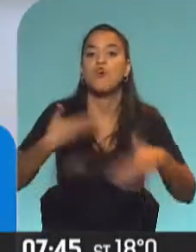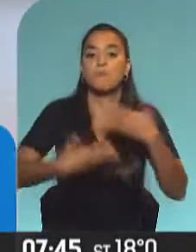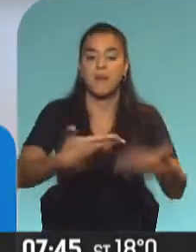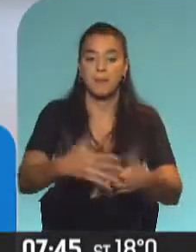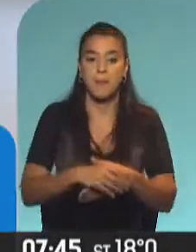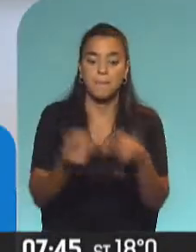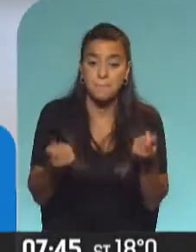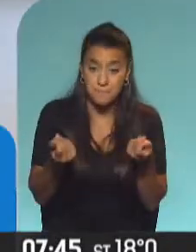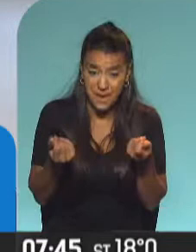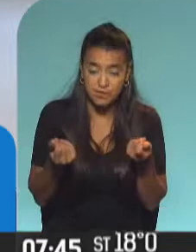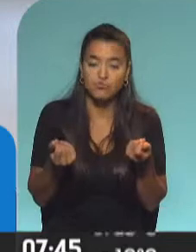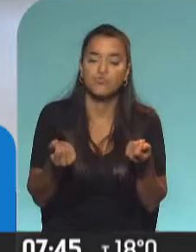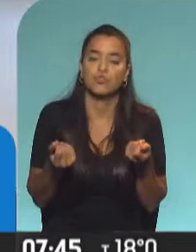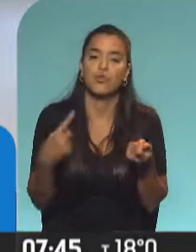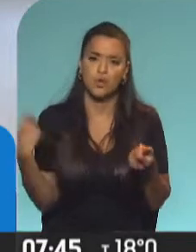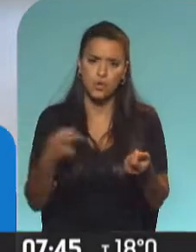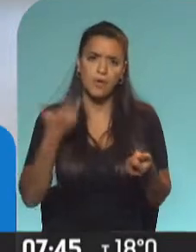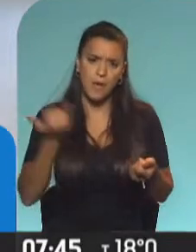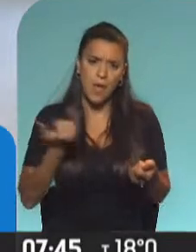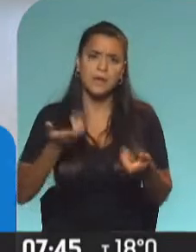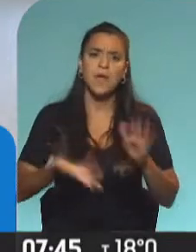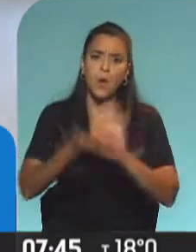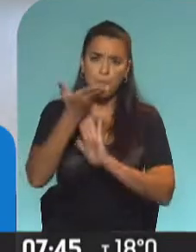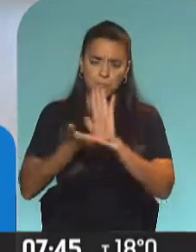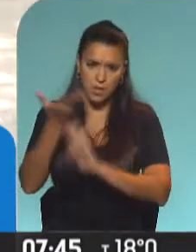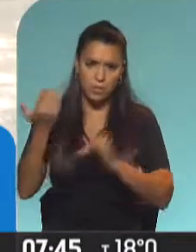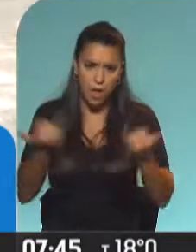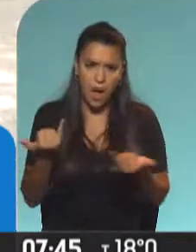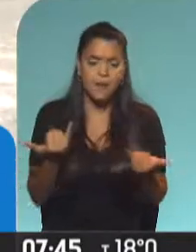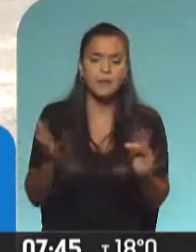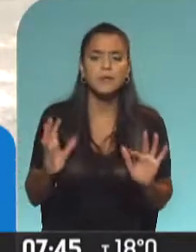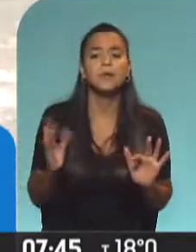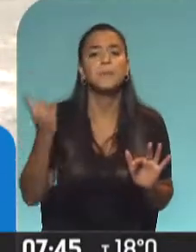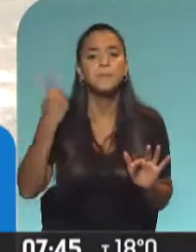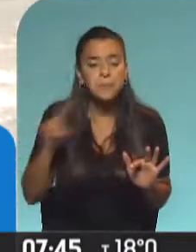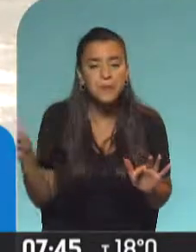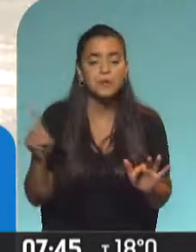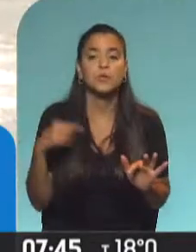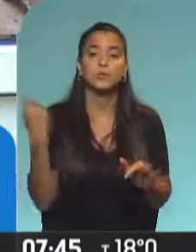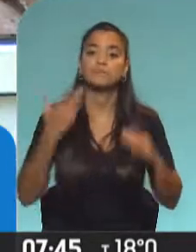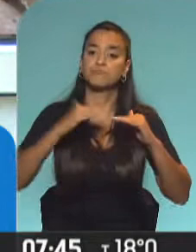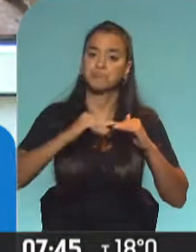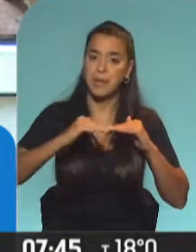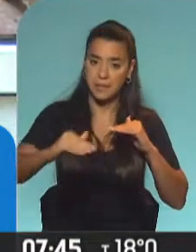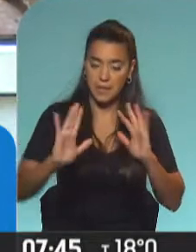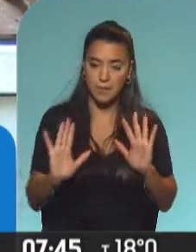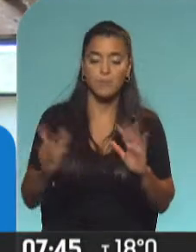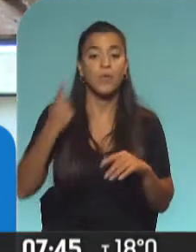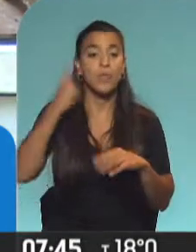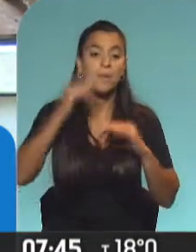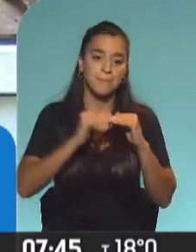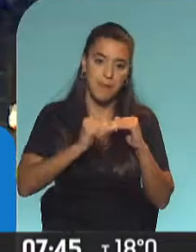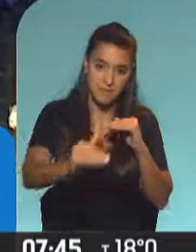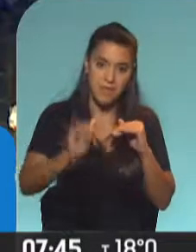Los precios estamos, a pesar de que hubo pequeños aumentos, viste, como todo, pero lo estamos manteniendo. La idea es mantenerlo y, bueno,